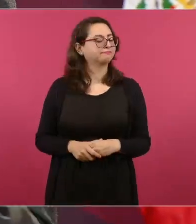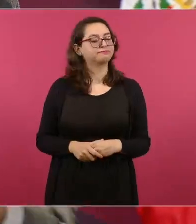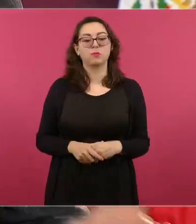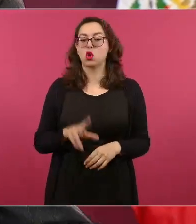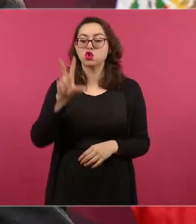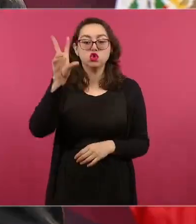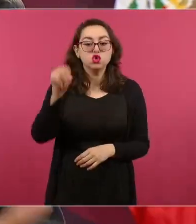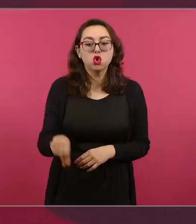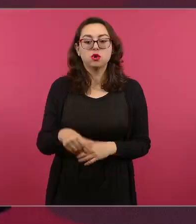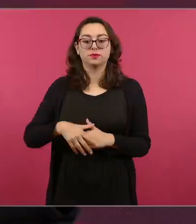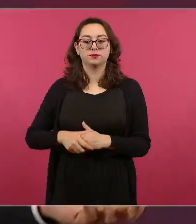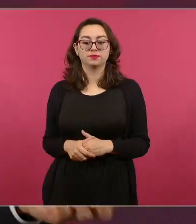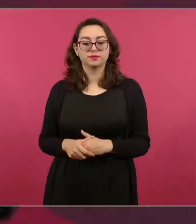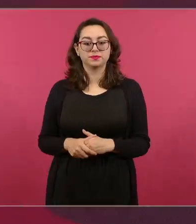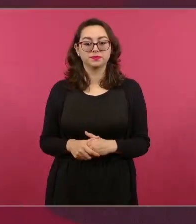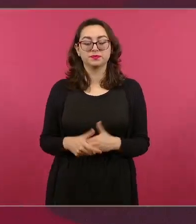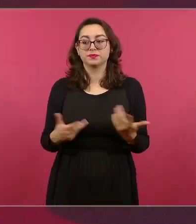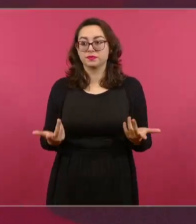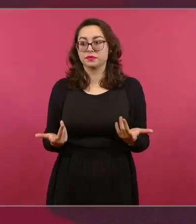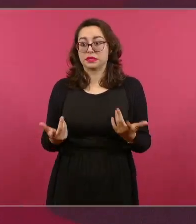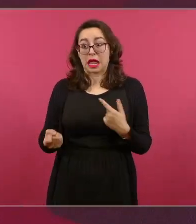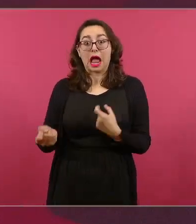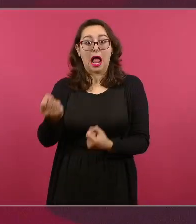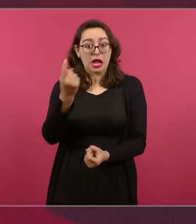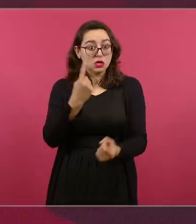culpa, pues no fueron ellos,